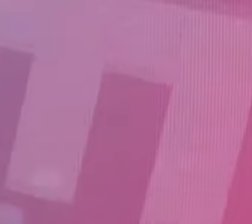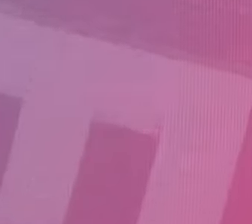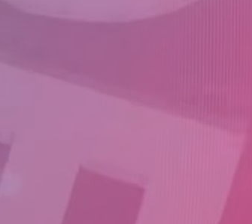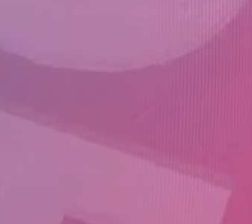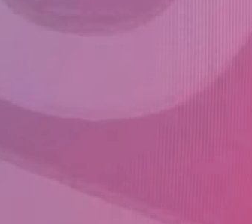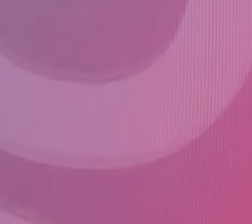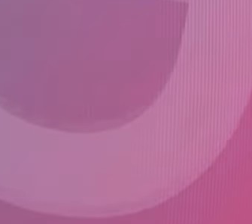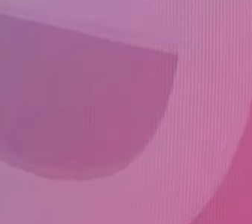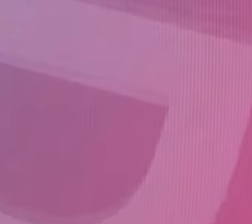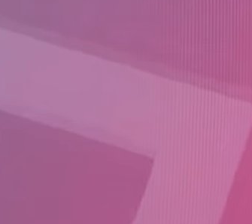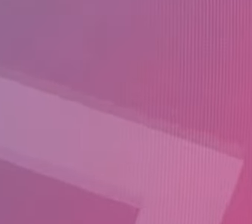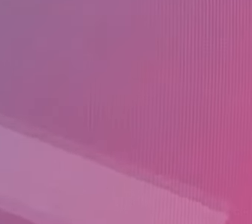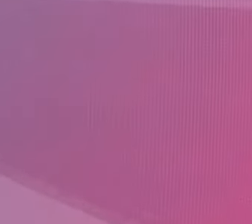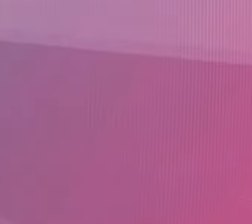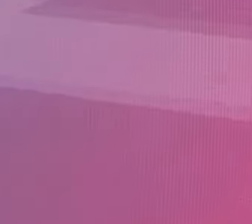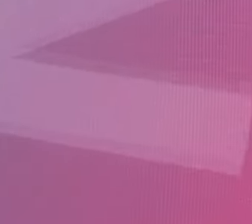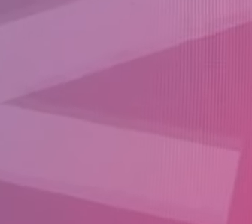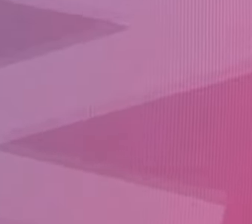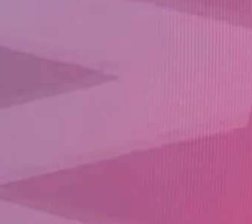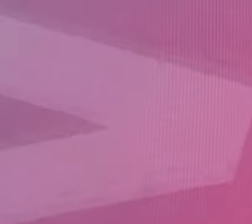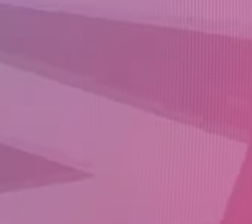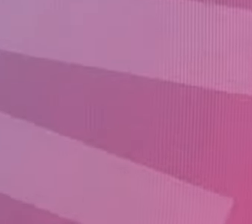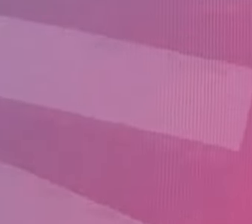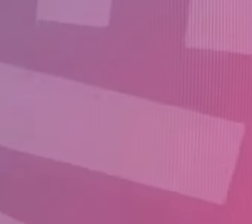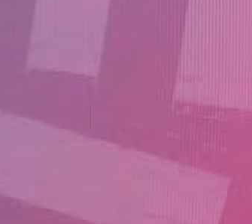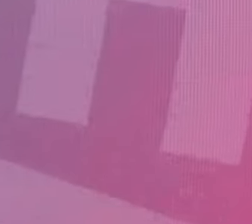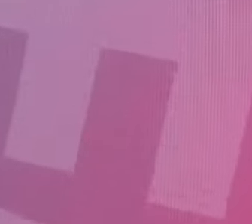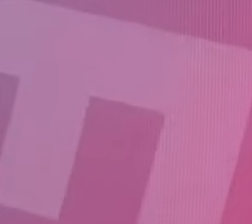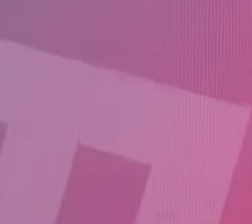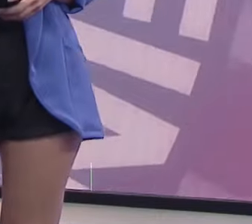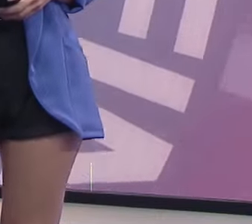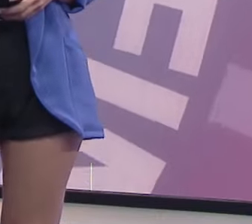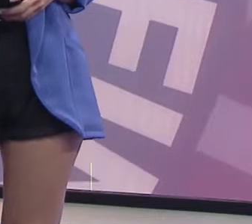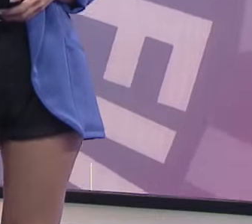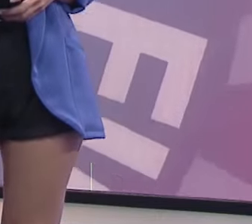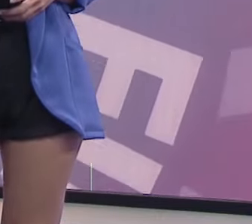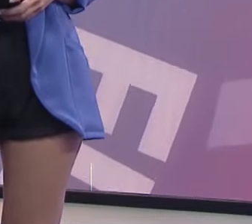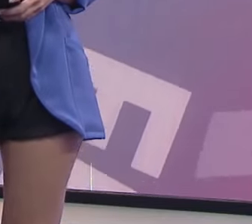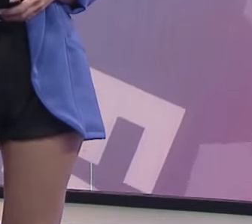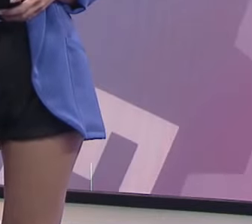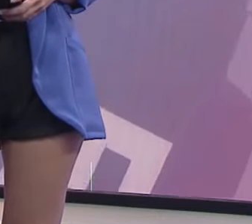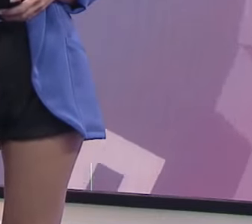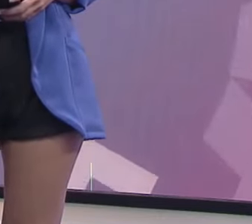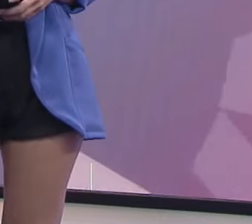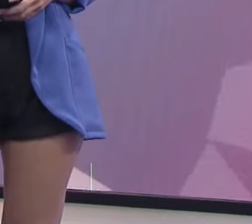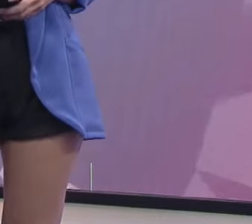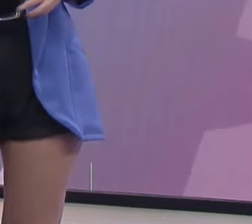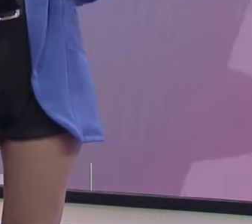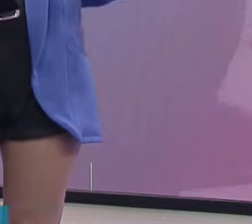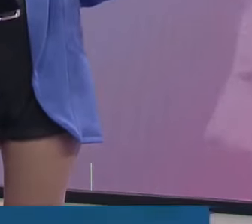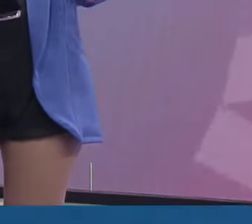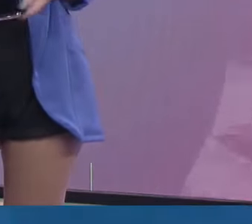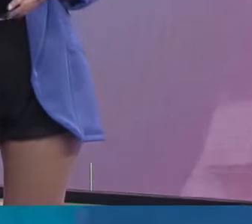Y ahora nos vamos a México porque los tres hijos del presidente López Obrador están siendo denunciados por